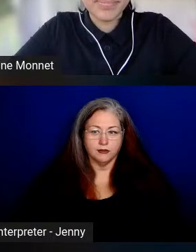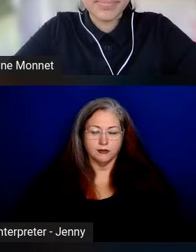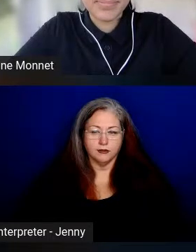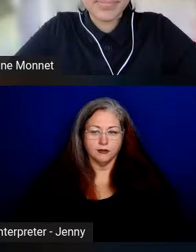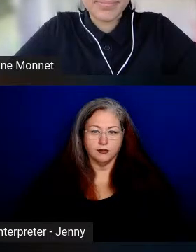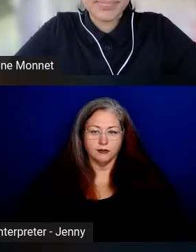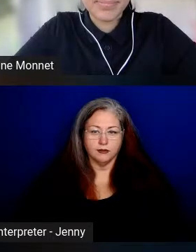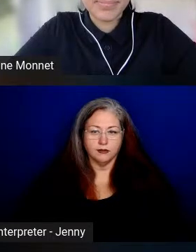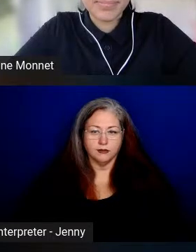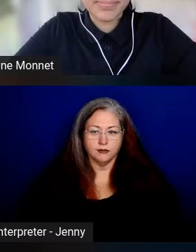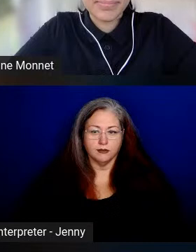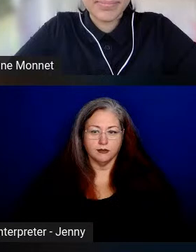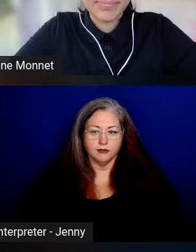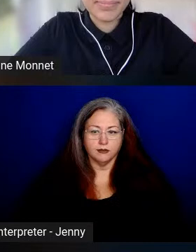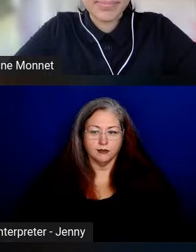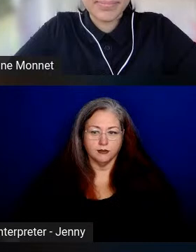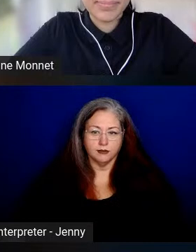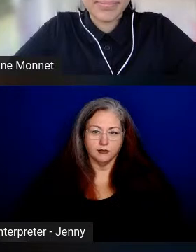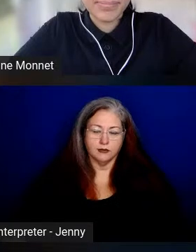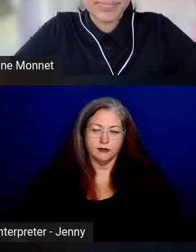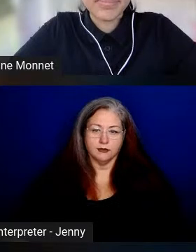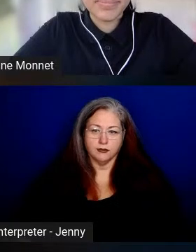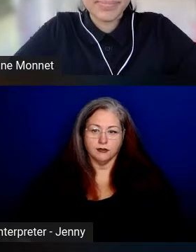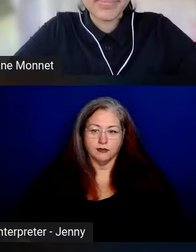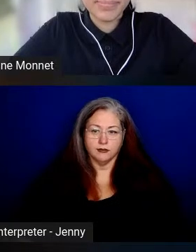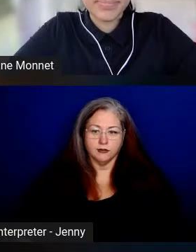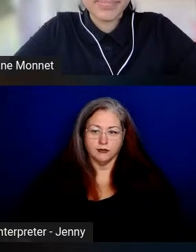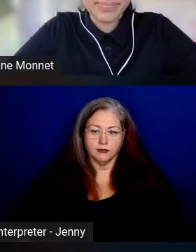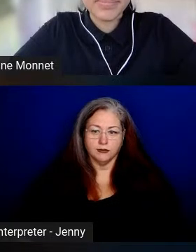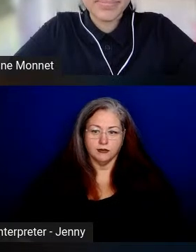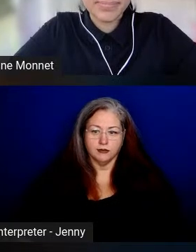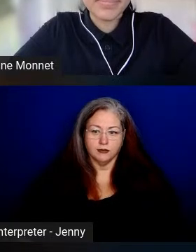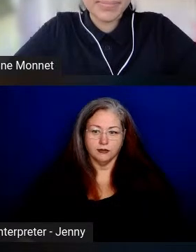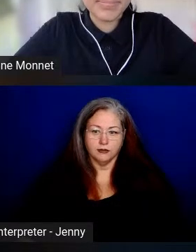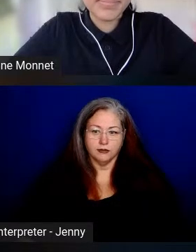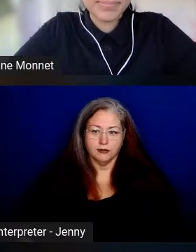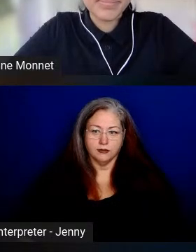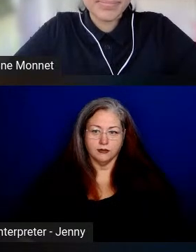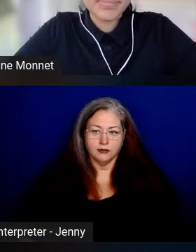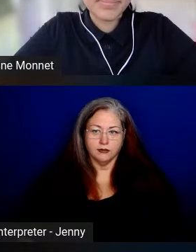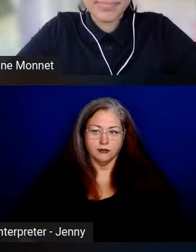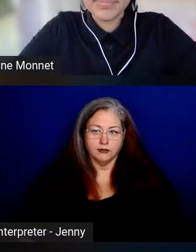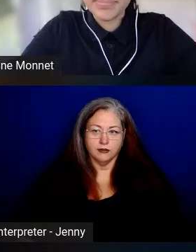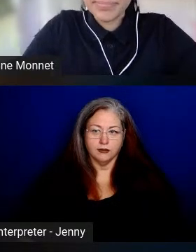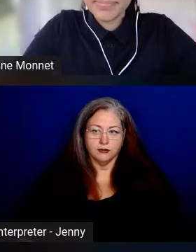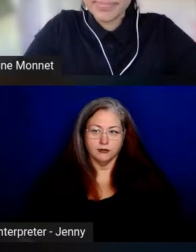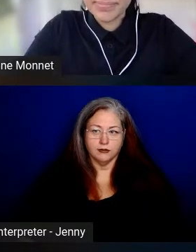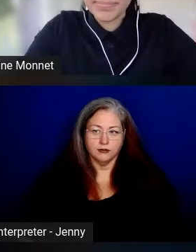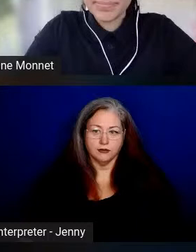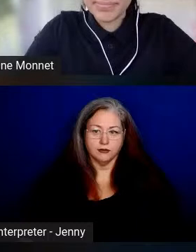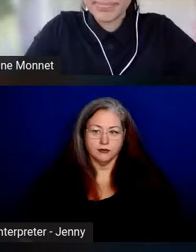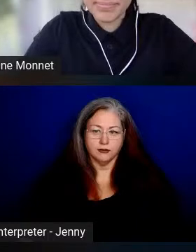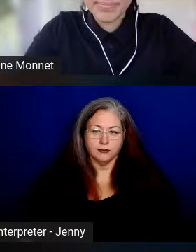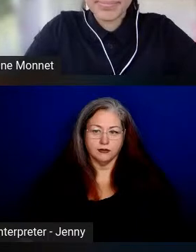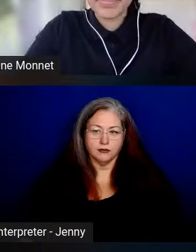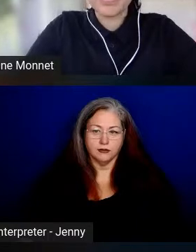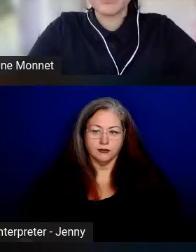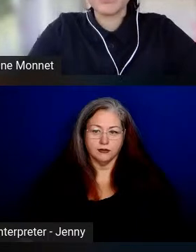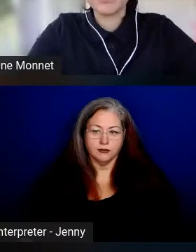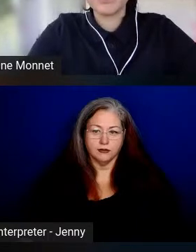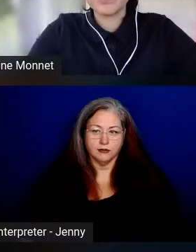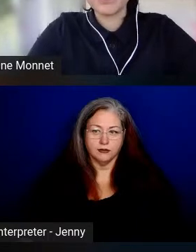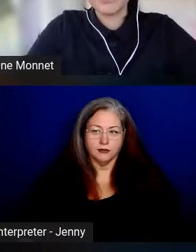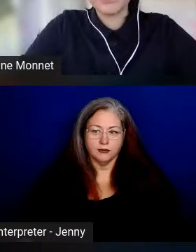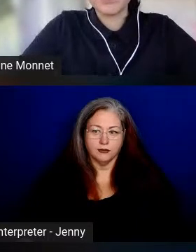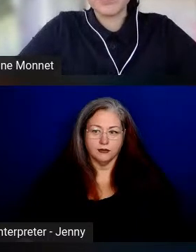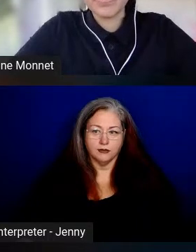idea de cine como tal, sino es como más bien libre lo que ellos quieran. Y estoy a punto de